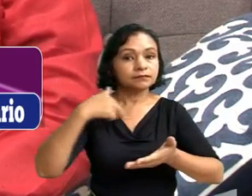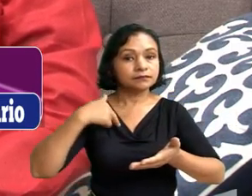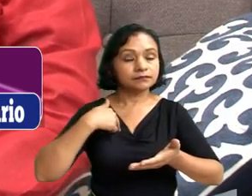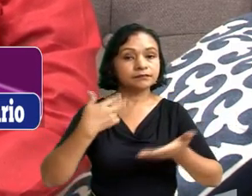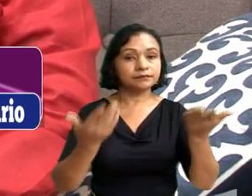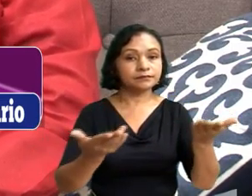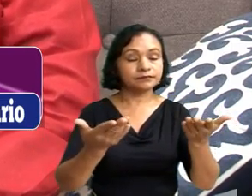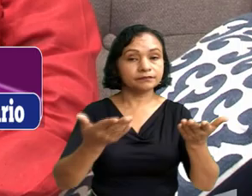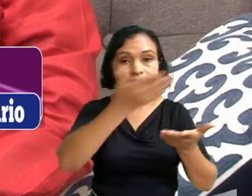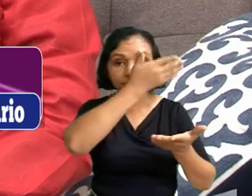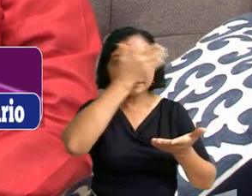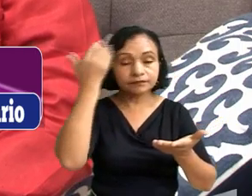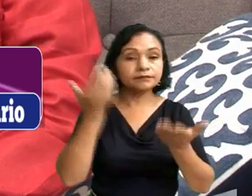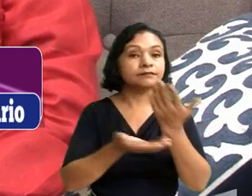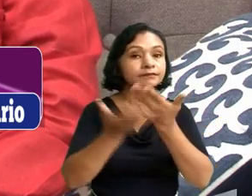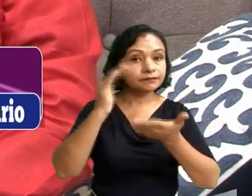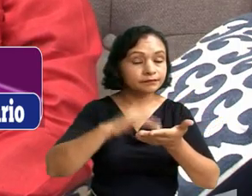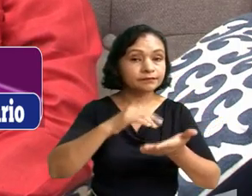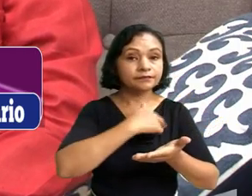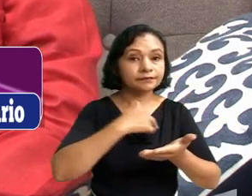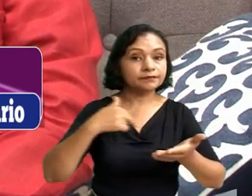quien olvida repite